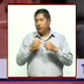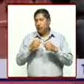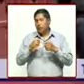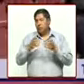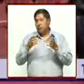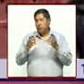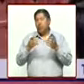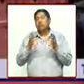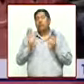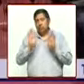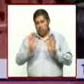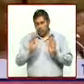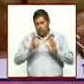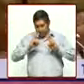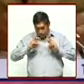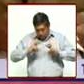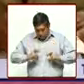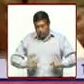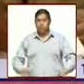Estado.